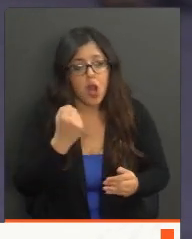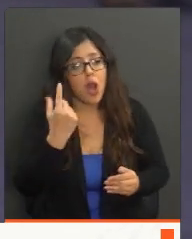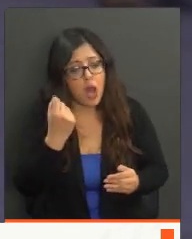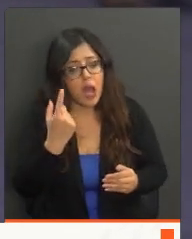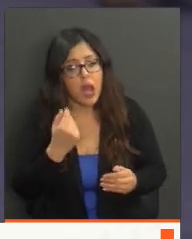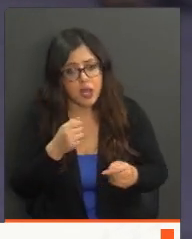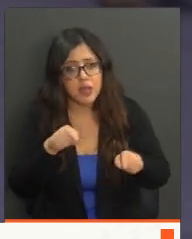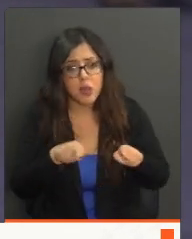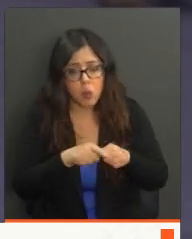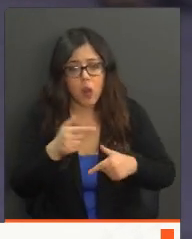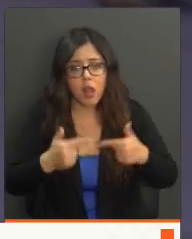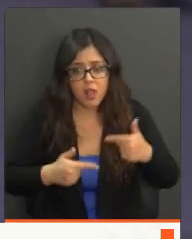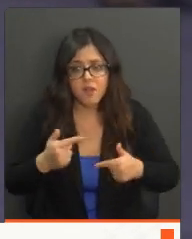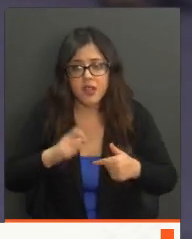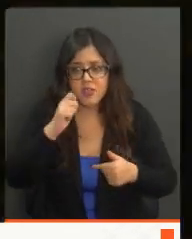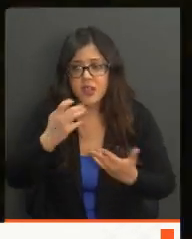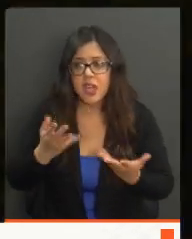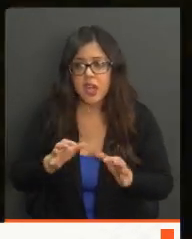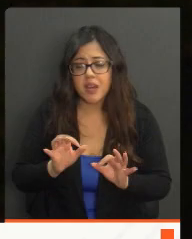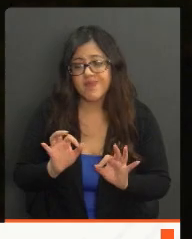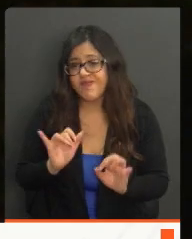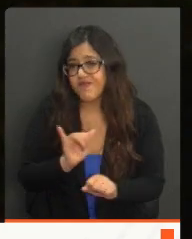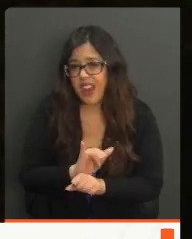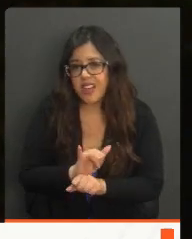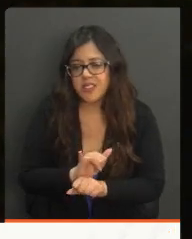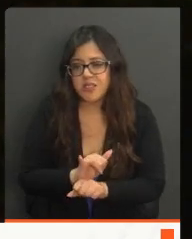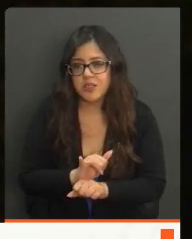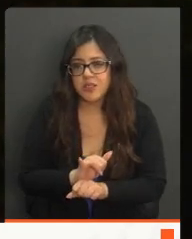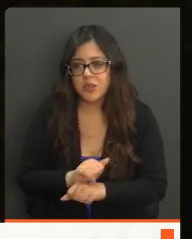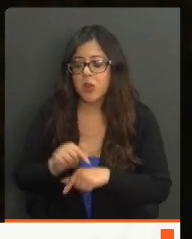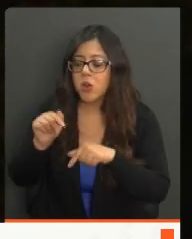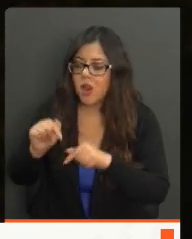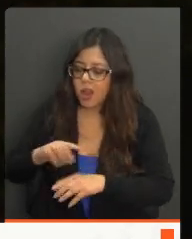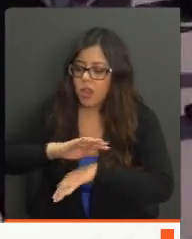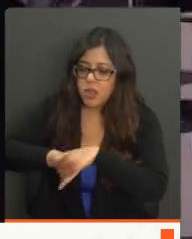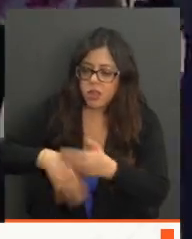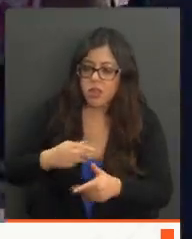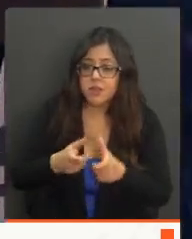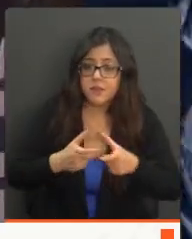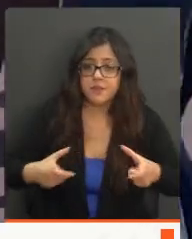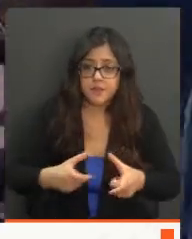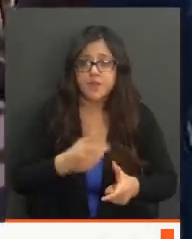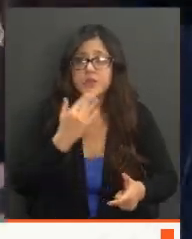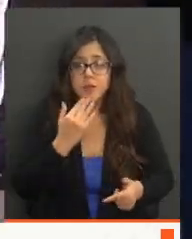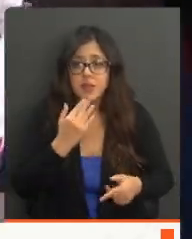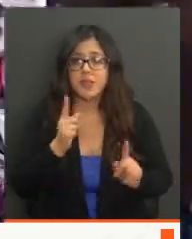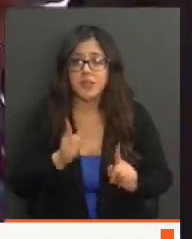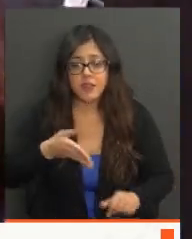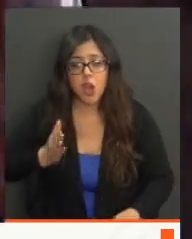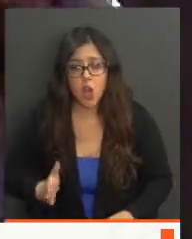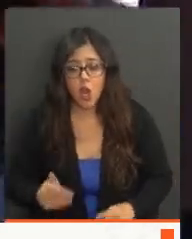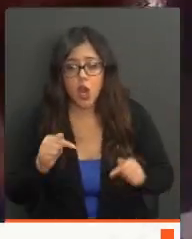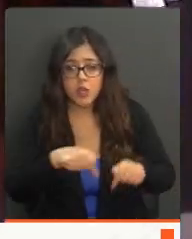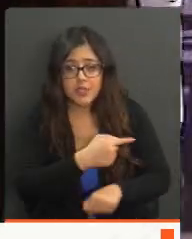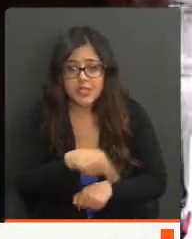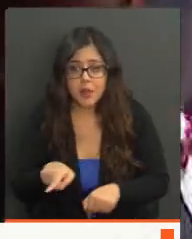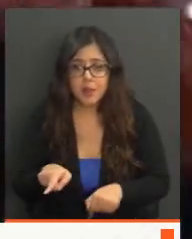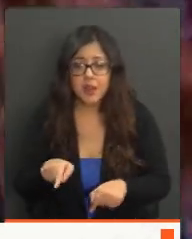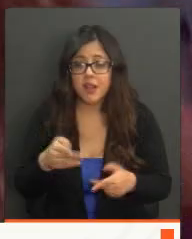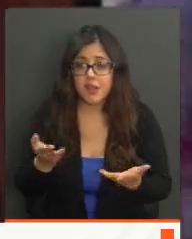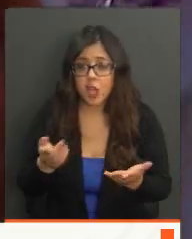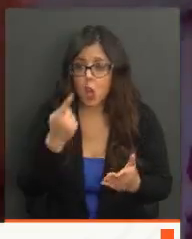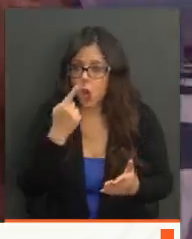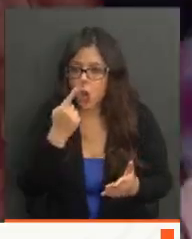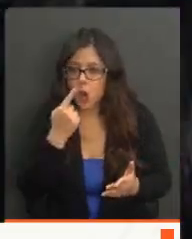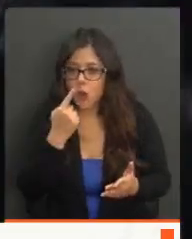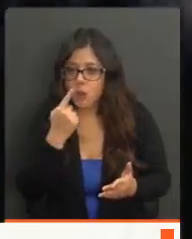A mí me parece que es un debate ficticio. Una controversia que se dio a la comisión y que también va a tener que seguir siendo tratada esta semana, donde, un datito,